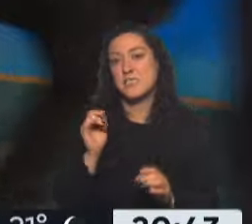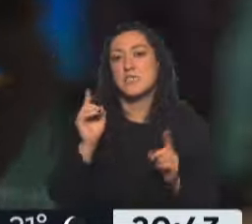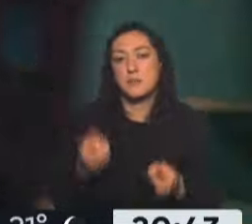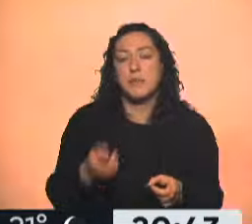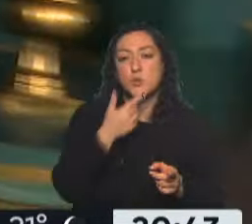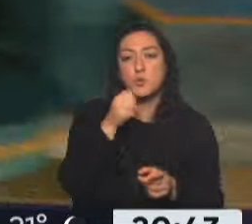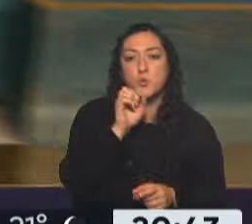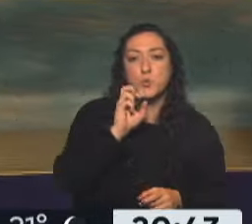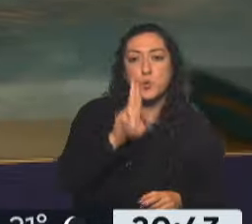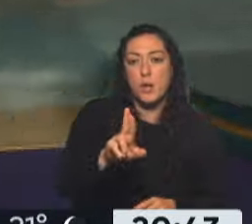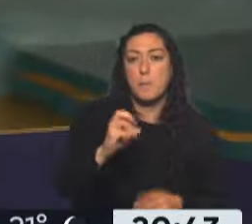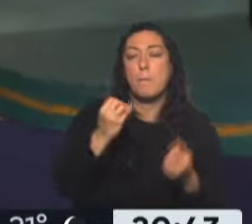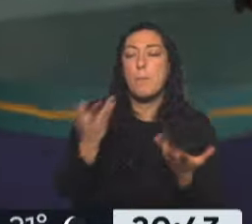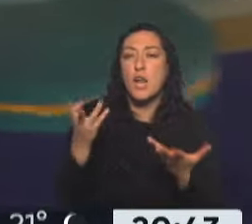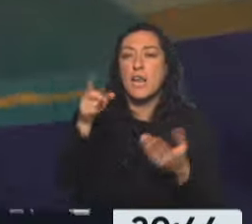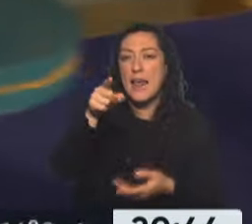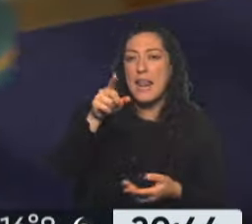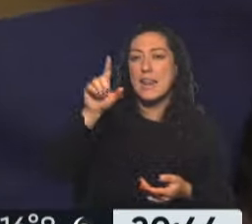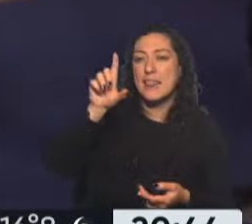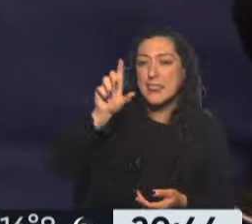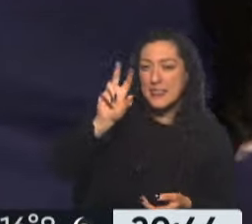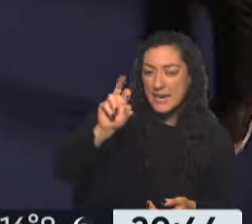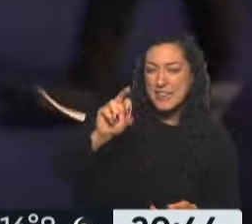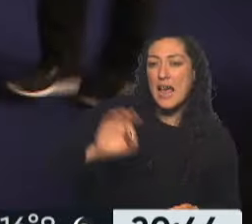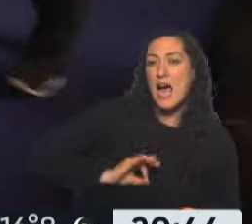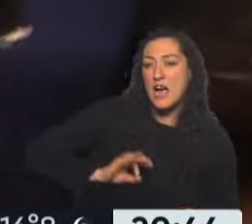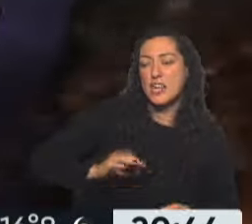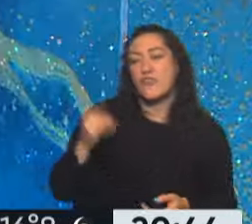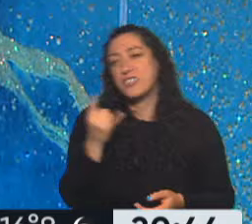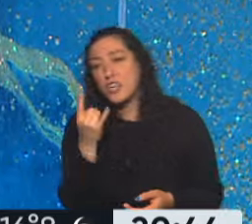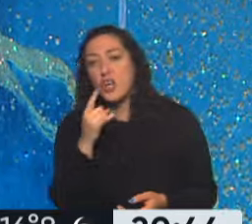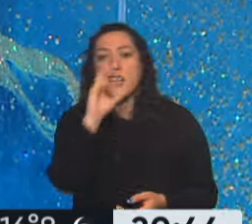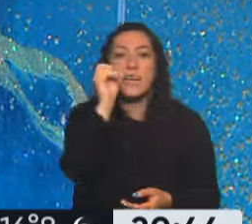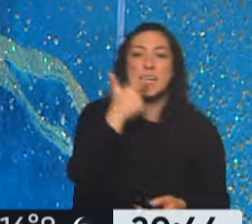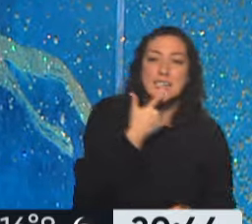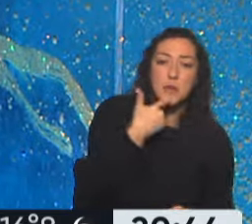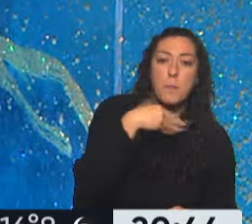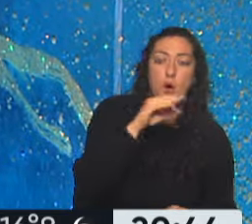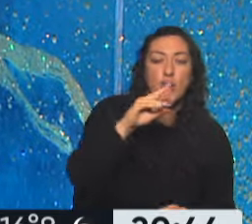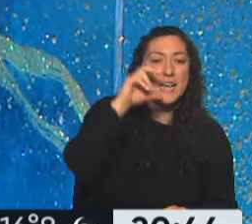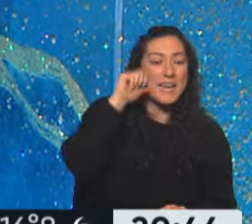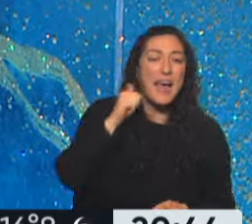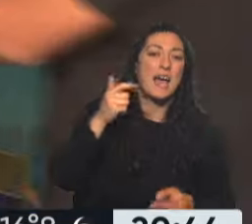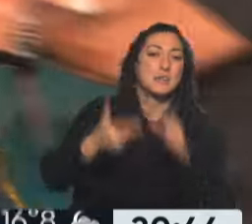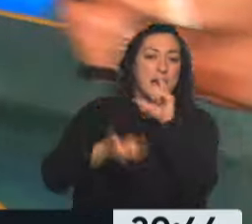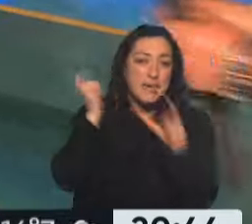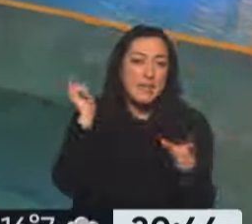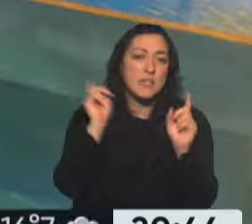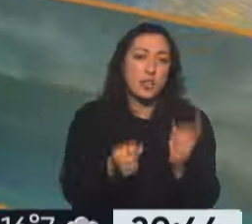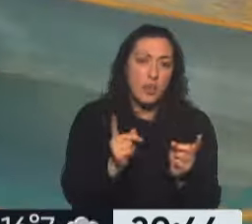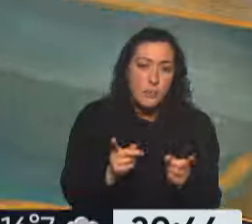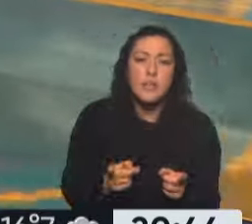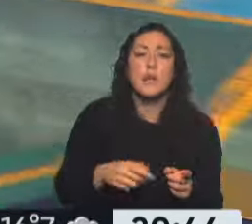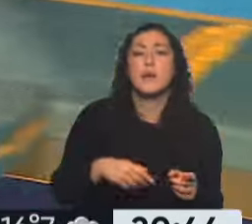Adrián Suar por los 30 años de ficciones con Polka, o Cris Morena, que es un tributo a la trayectoria, pero también a la vigencia, porque acaba de